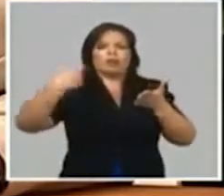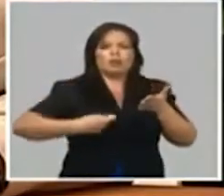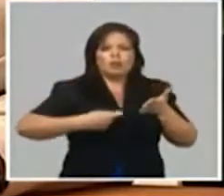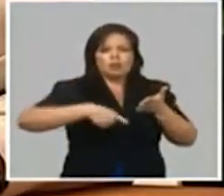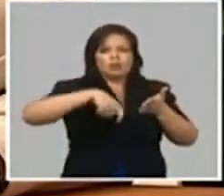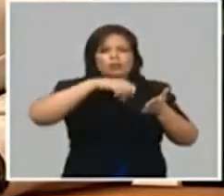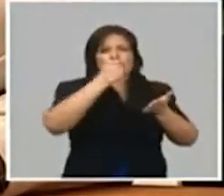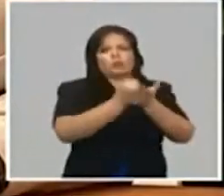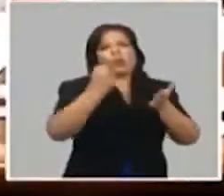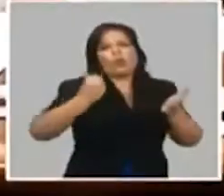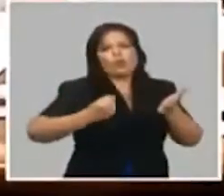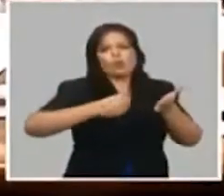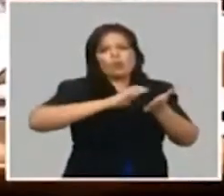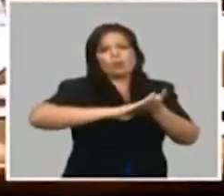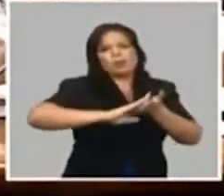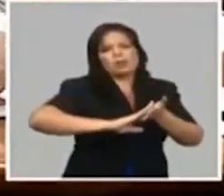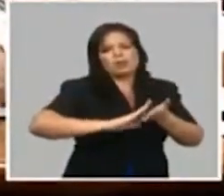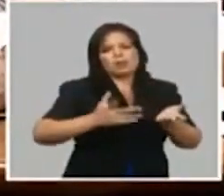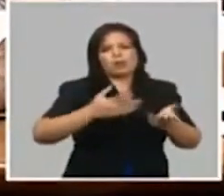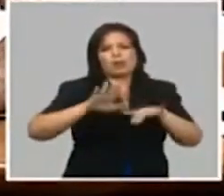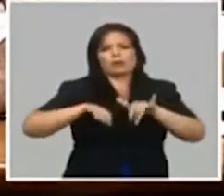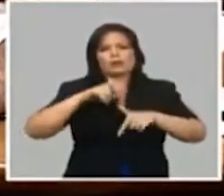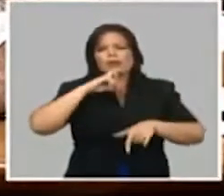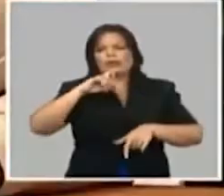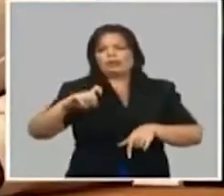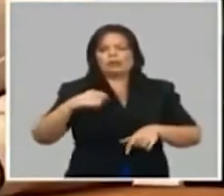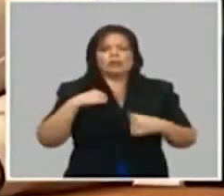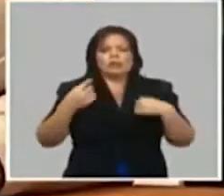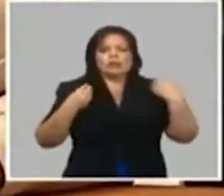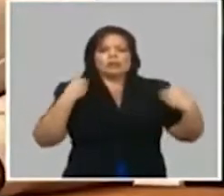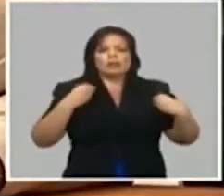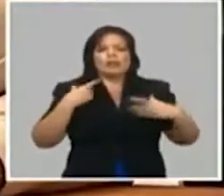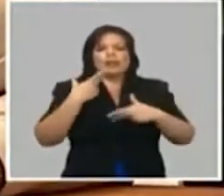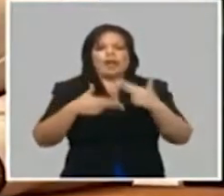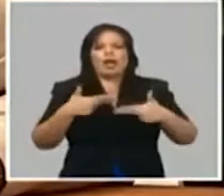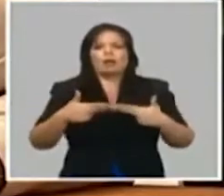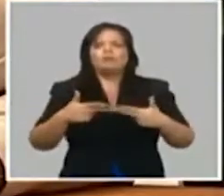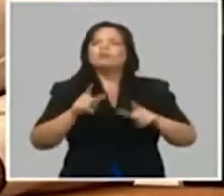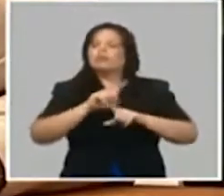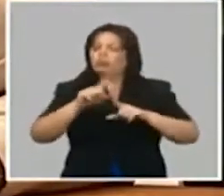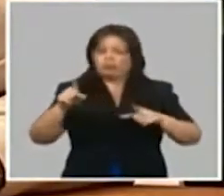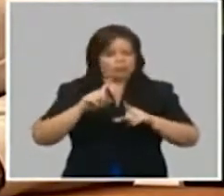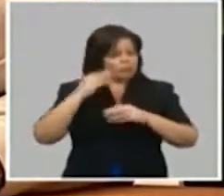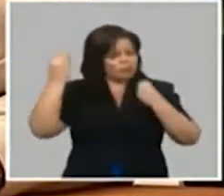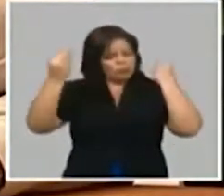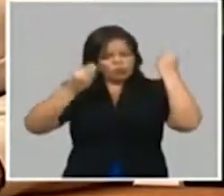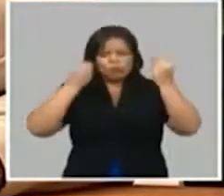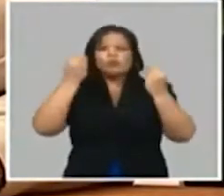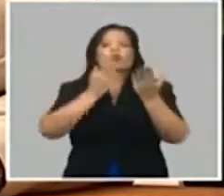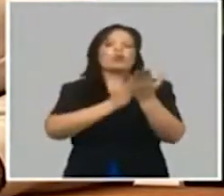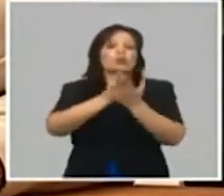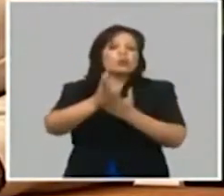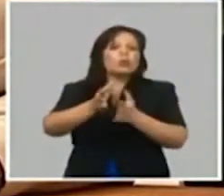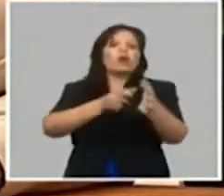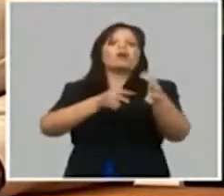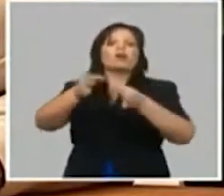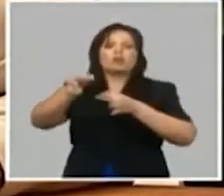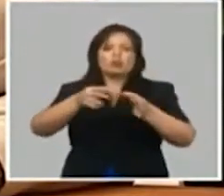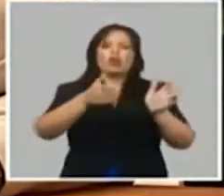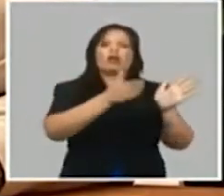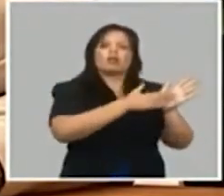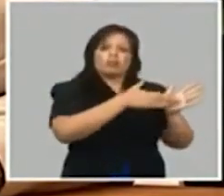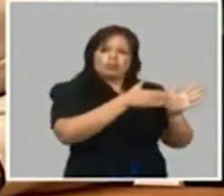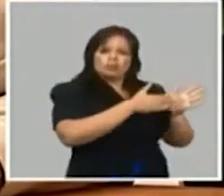Todos son válidos. Los casos estaban cerrados incluso. Todos son válidos los que están en este periodo, y cuando arranquemos a trabajar, tienen la validez